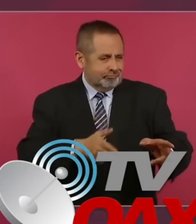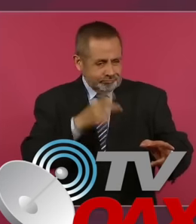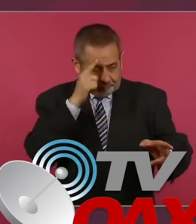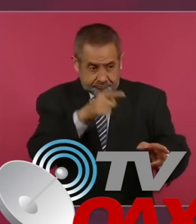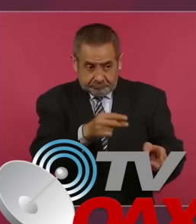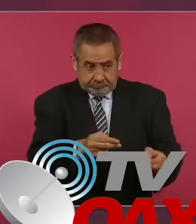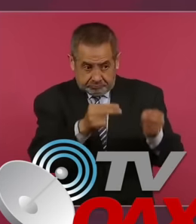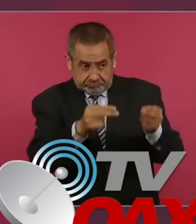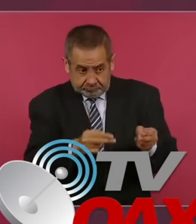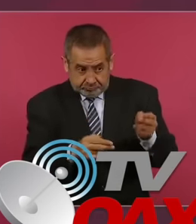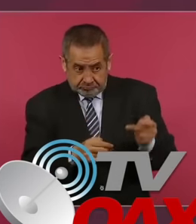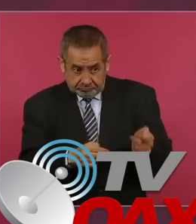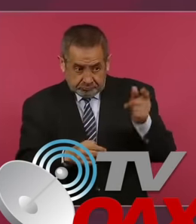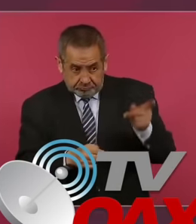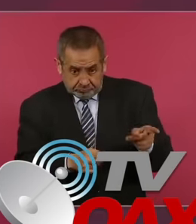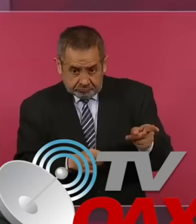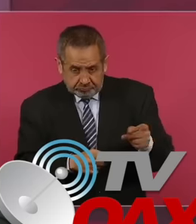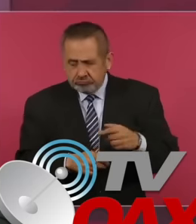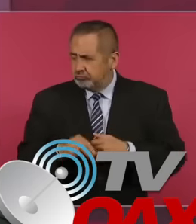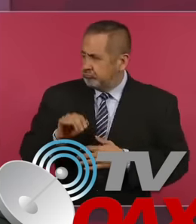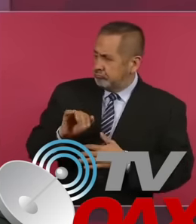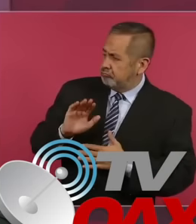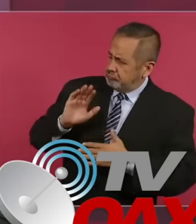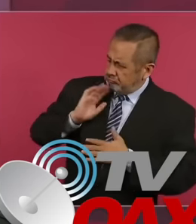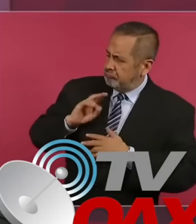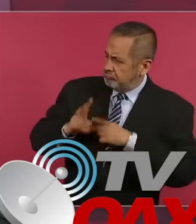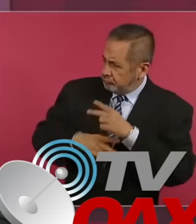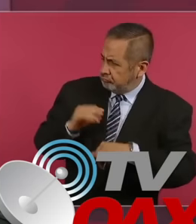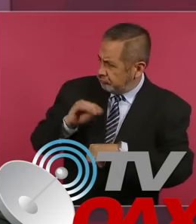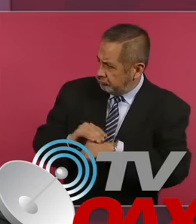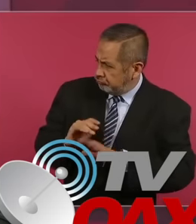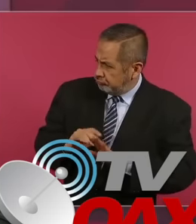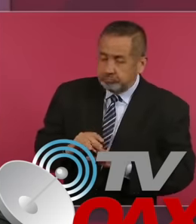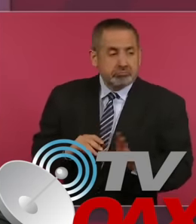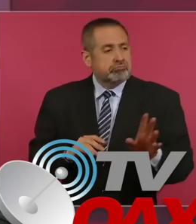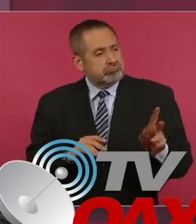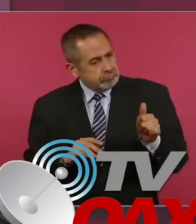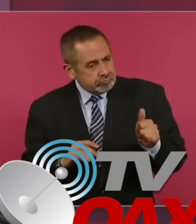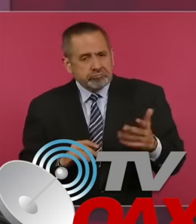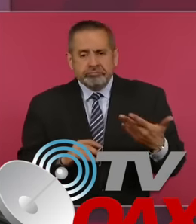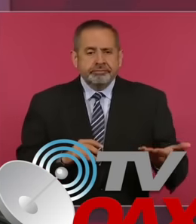si se comprometen en un tiempo